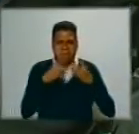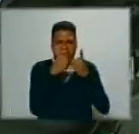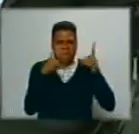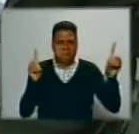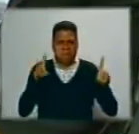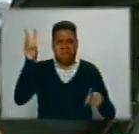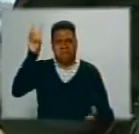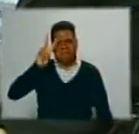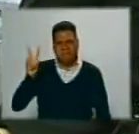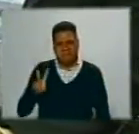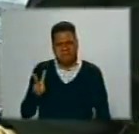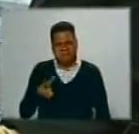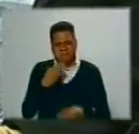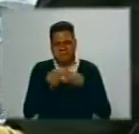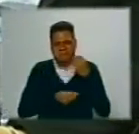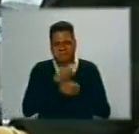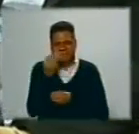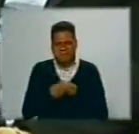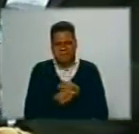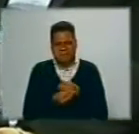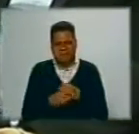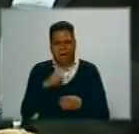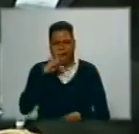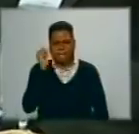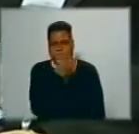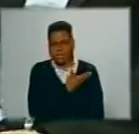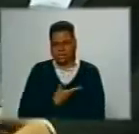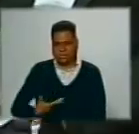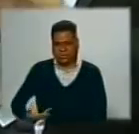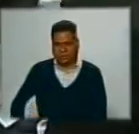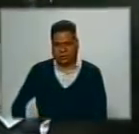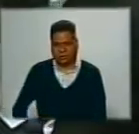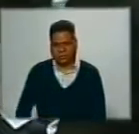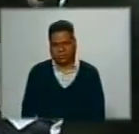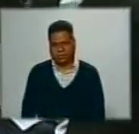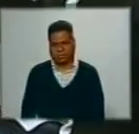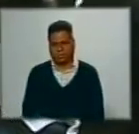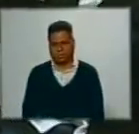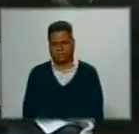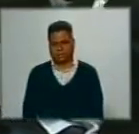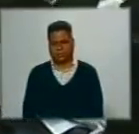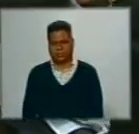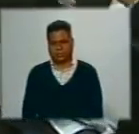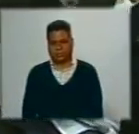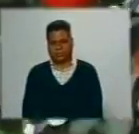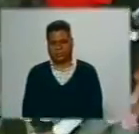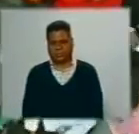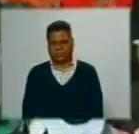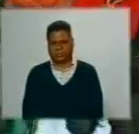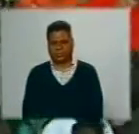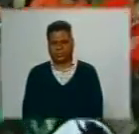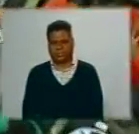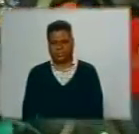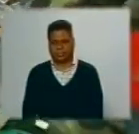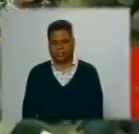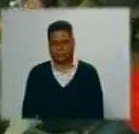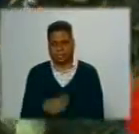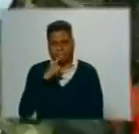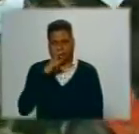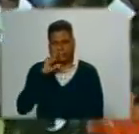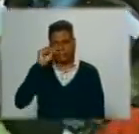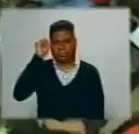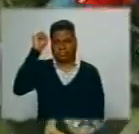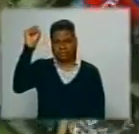Venezuela realizada por el presidente constitucional de la República Bolivariana de Venezuela, Nicolás